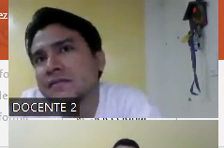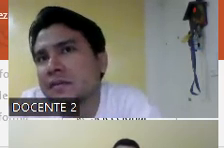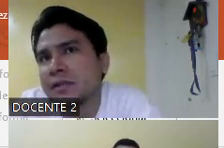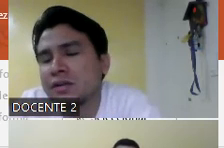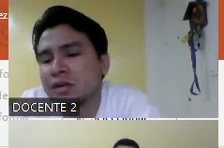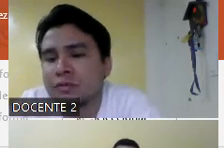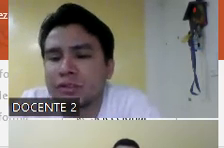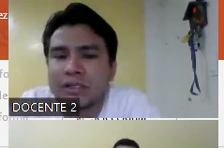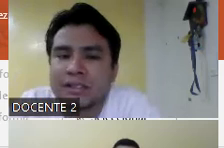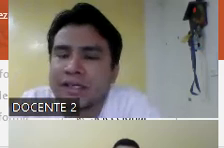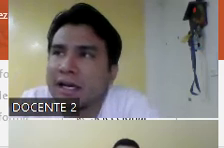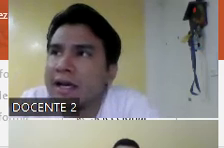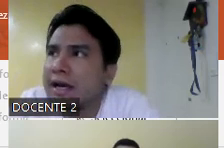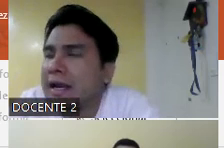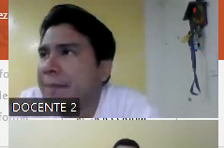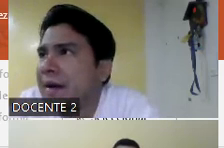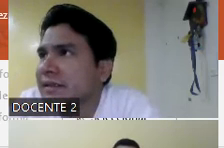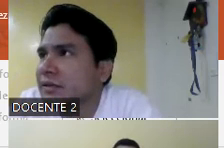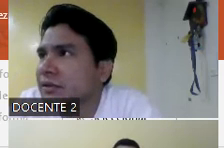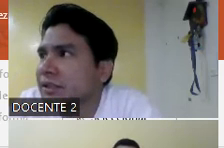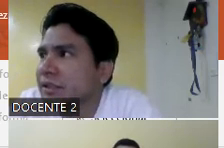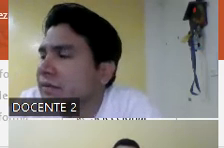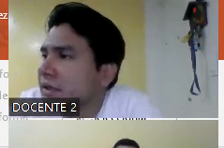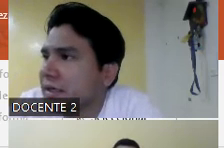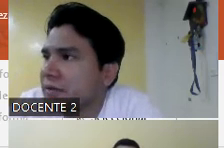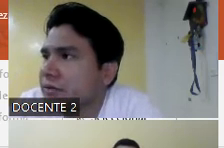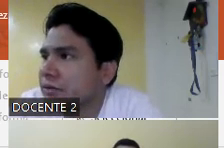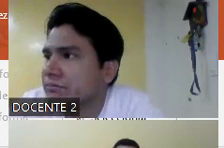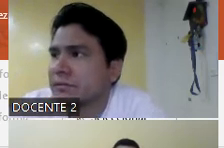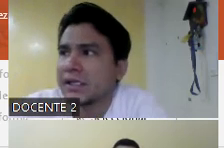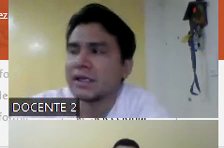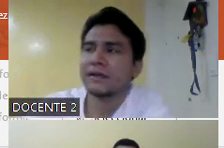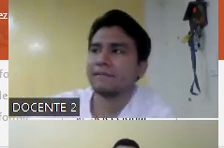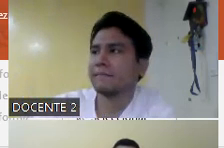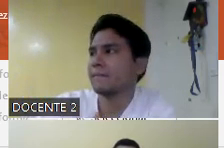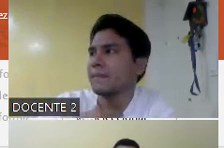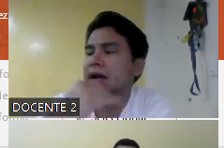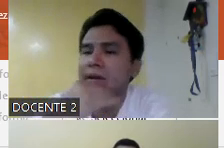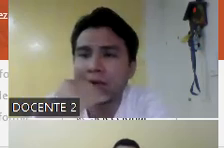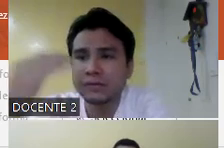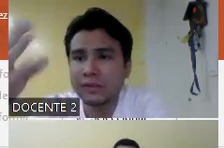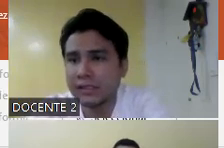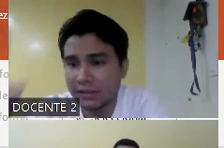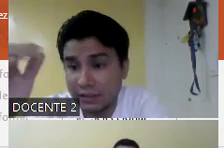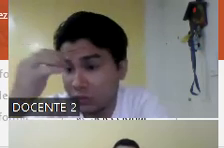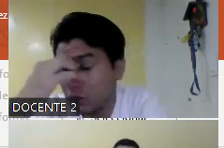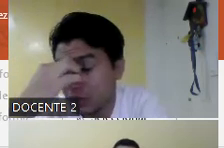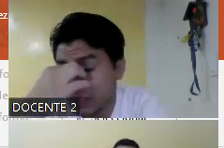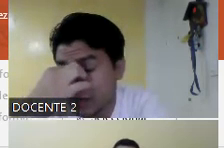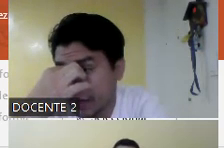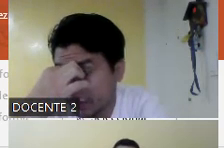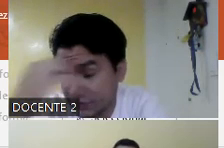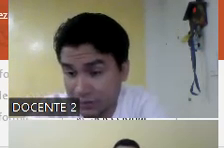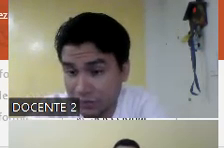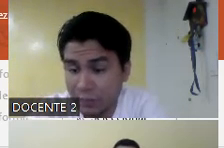almaceno esa información? Como yo les decía, la parte cognitiva de cada uno. Hay personas de su grupo